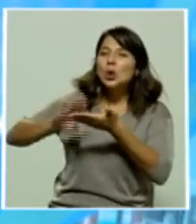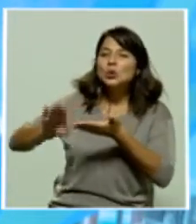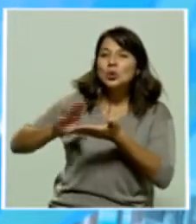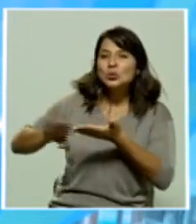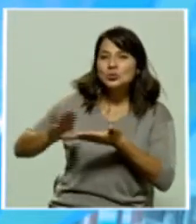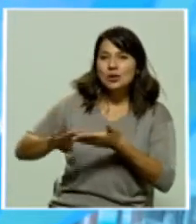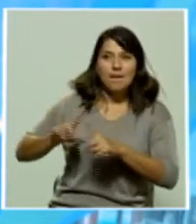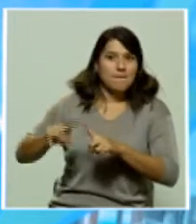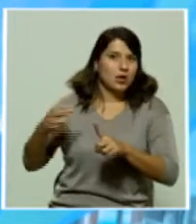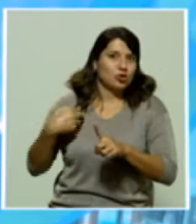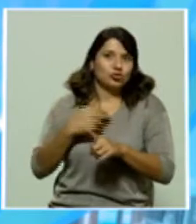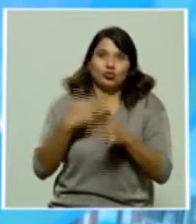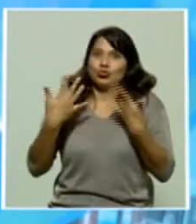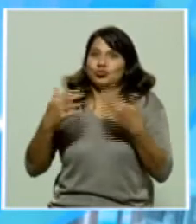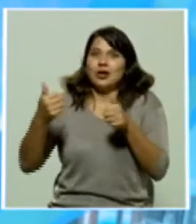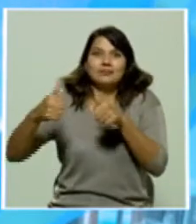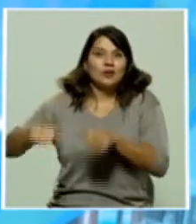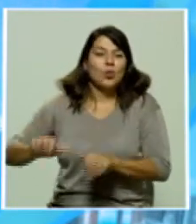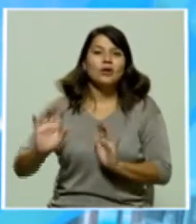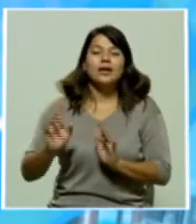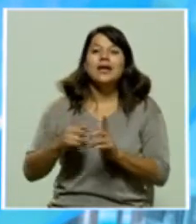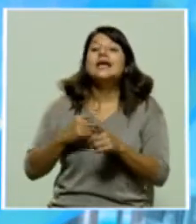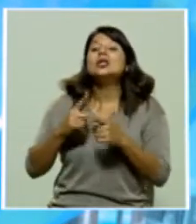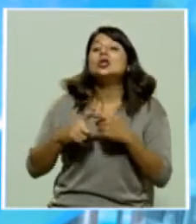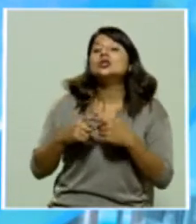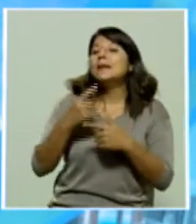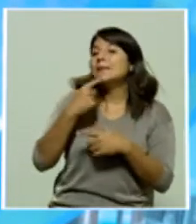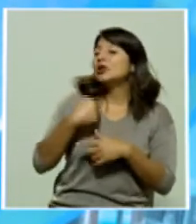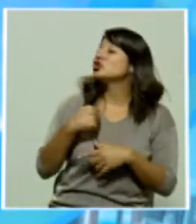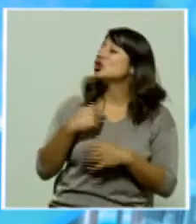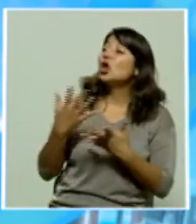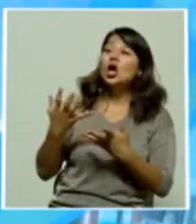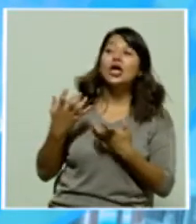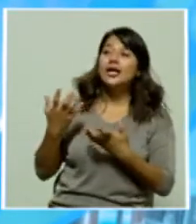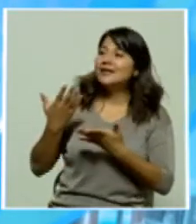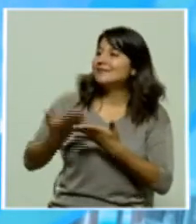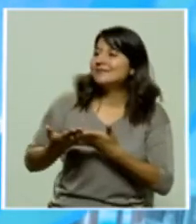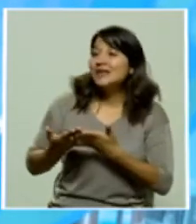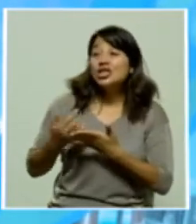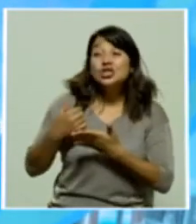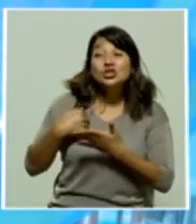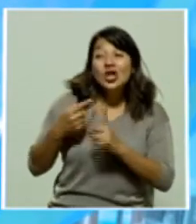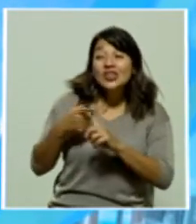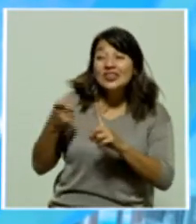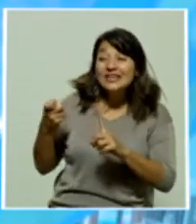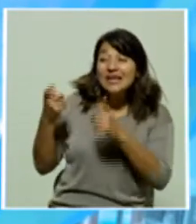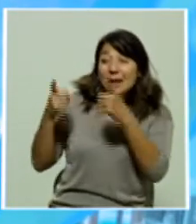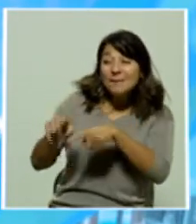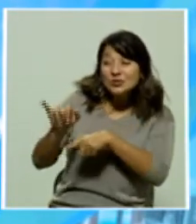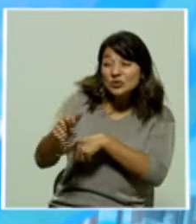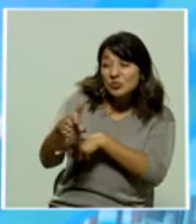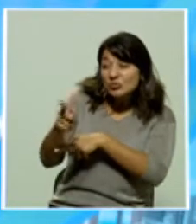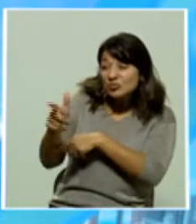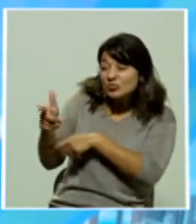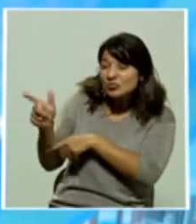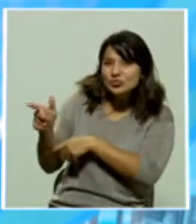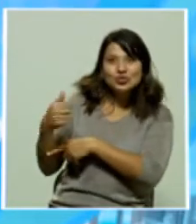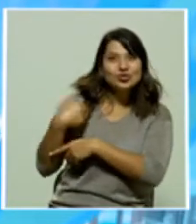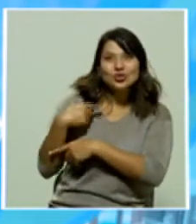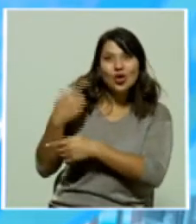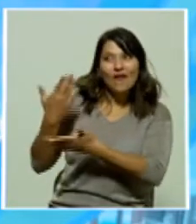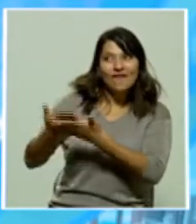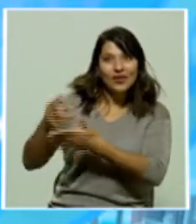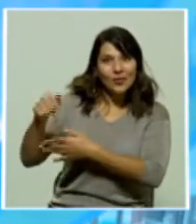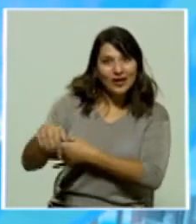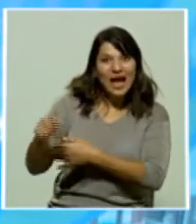habíamos quedado. Entonces nos dijo, no quería venir porque desde que pasó esto no entro a este lugar. Eso es lo